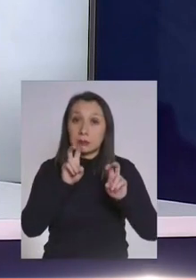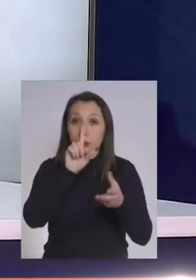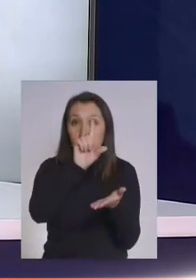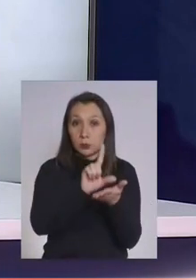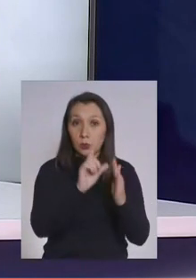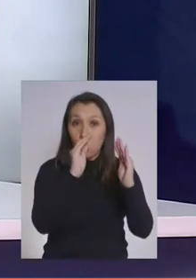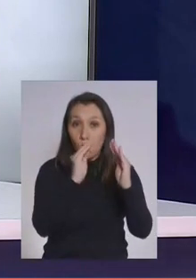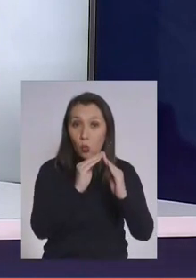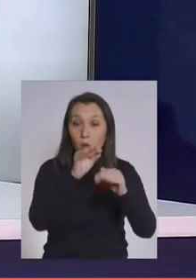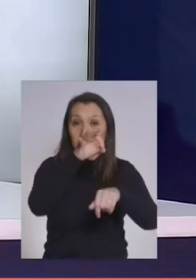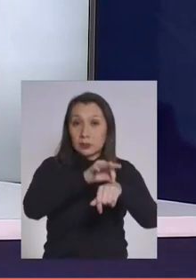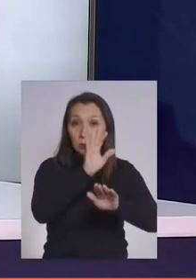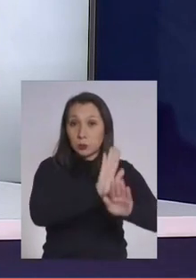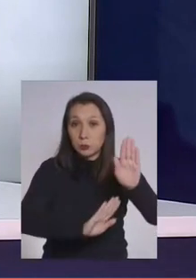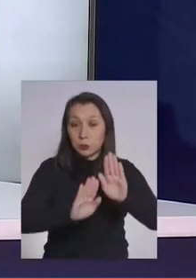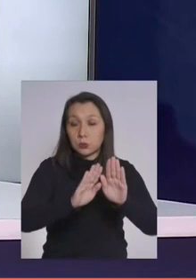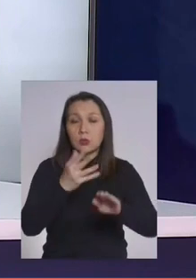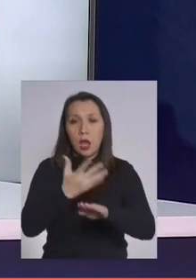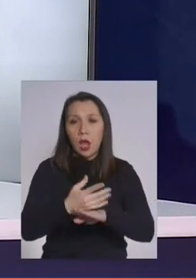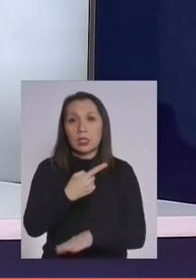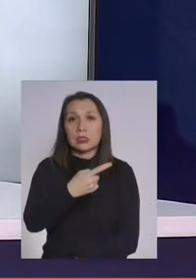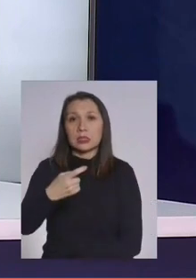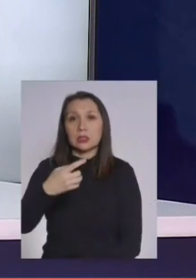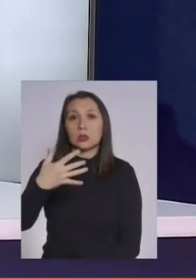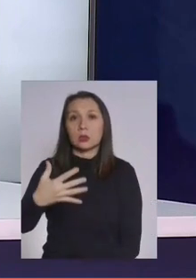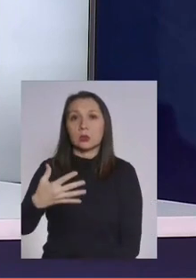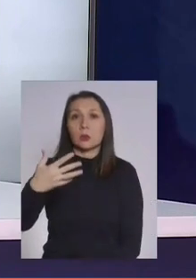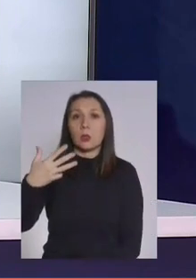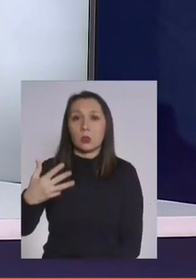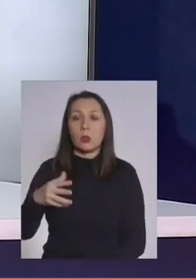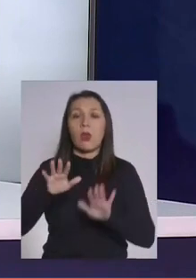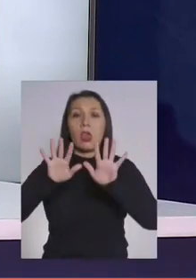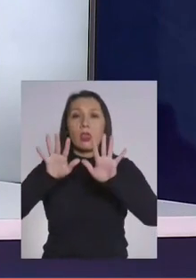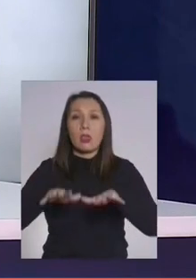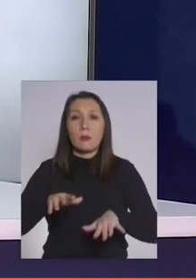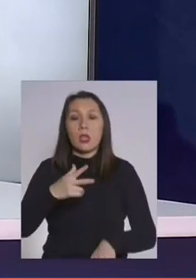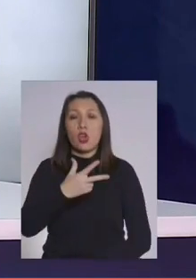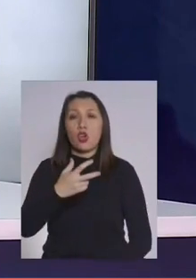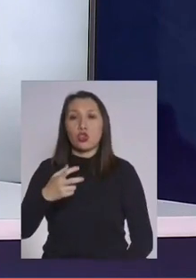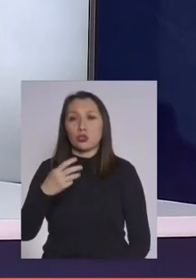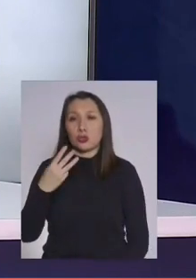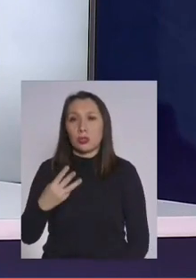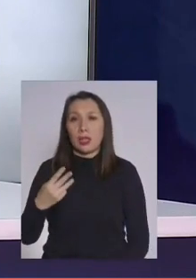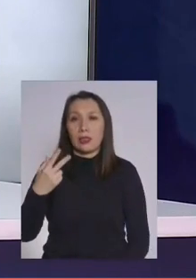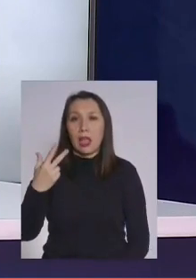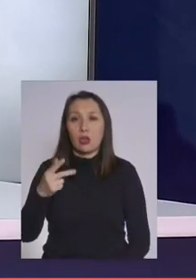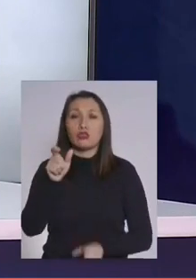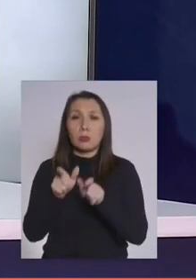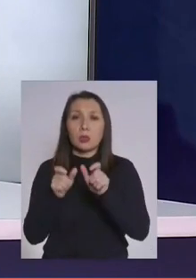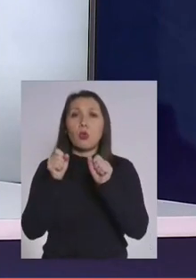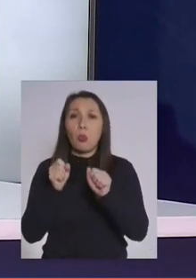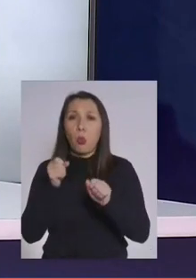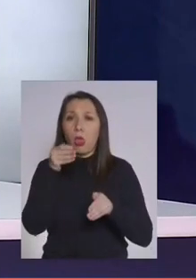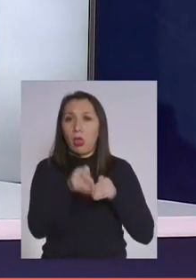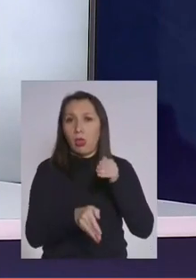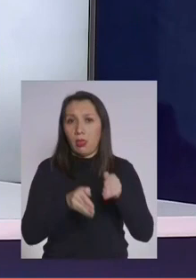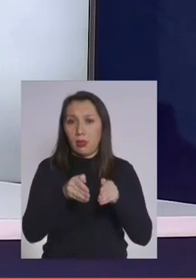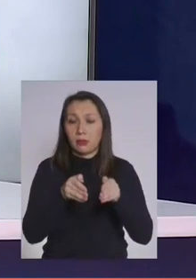sanitarias que disponemos ya suman 159 con 10 mil 838 cupos